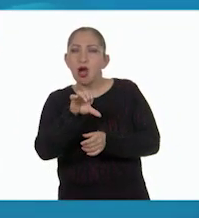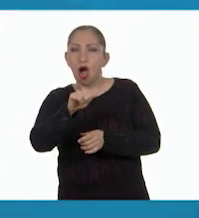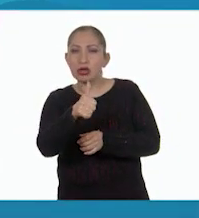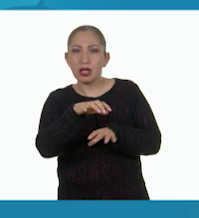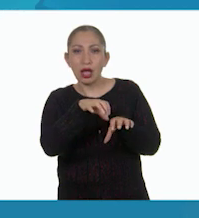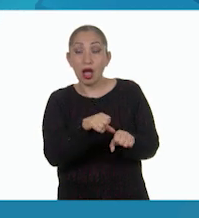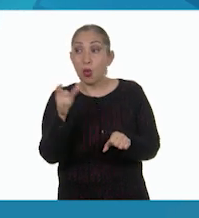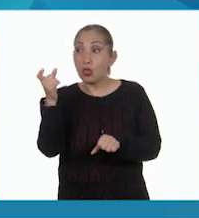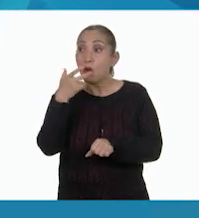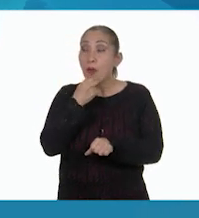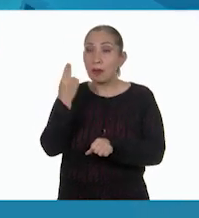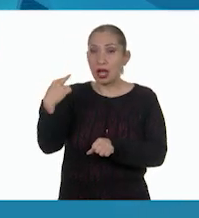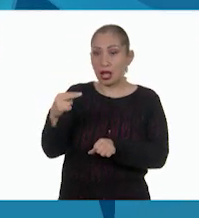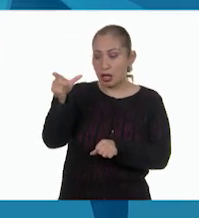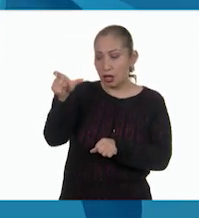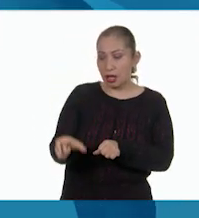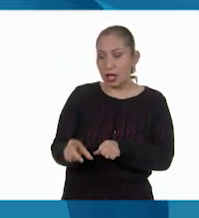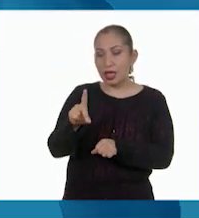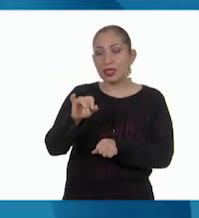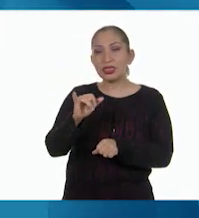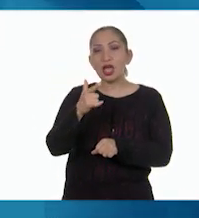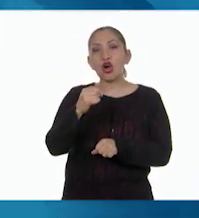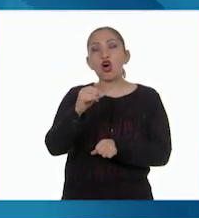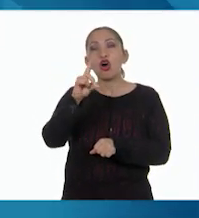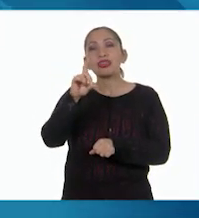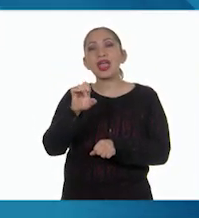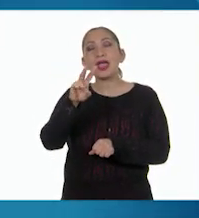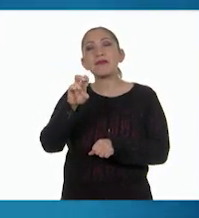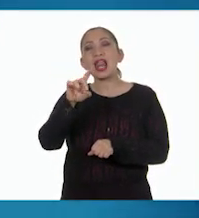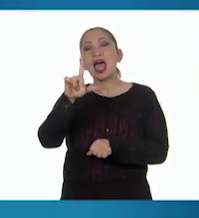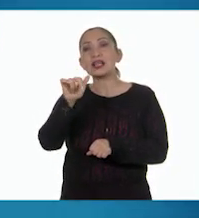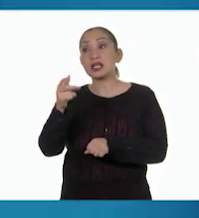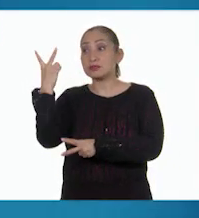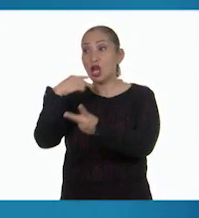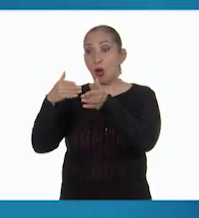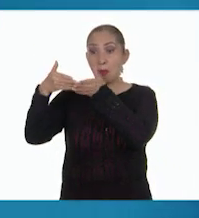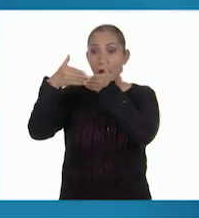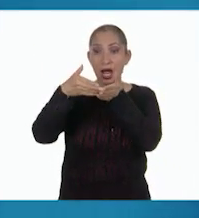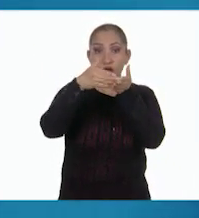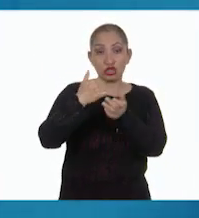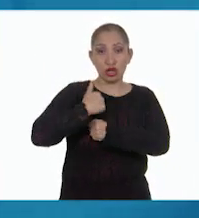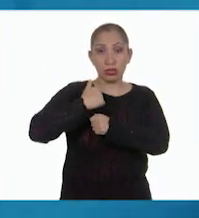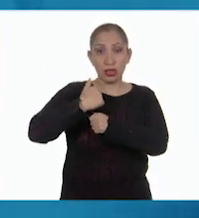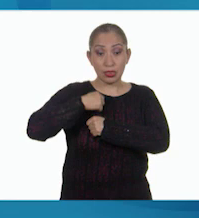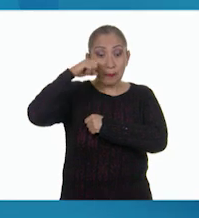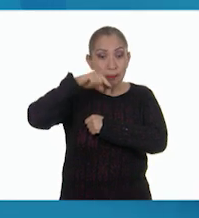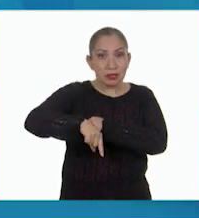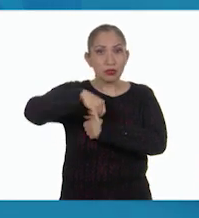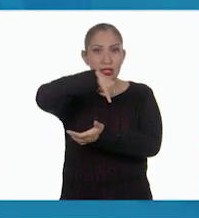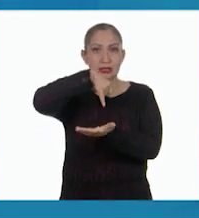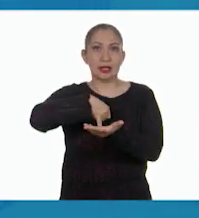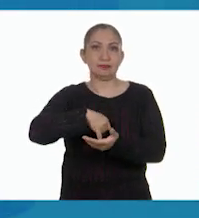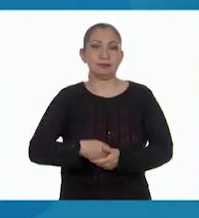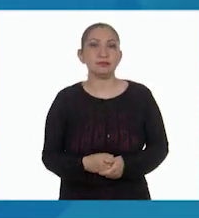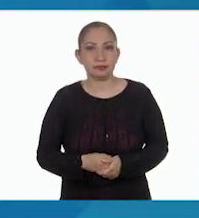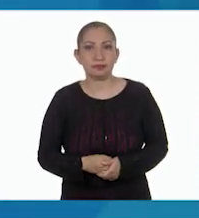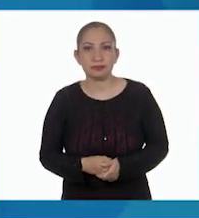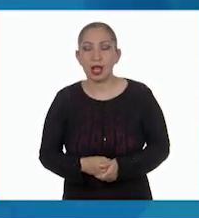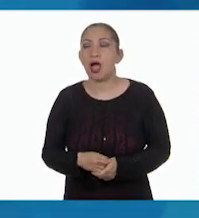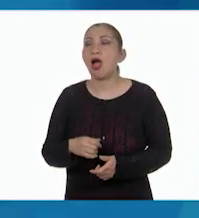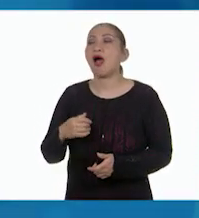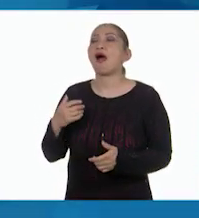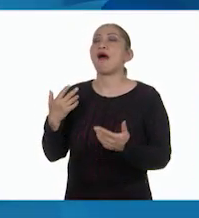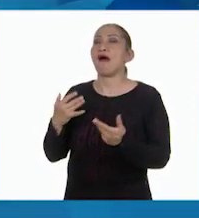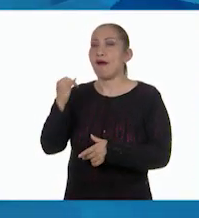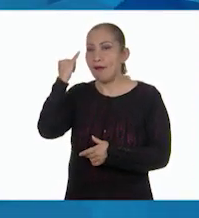1511, cuando un hombre de nombre Diego de Velázquez llegó con barcos y soldados a la parte oriental de la isla. Ah, y me